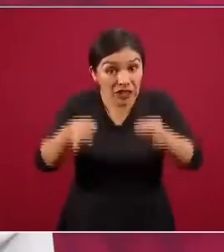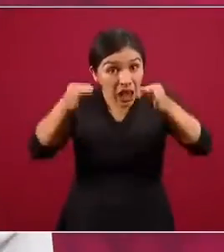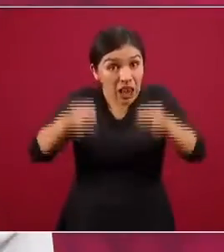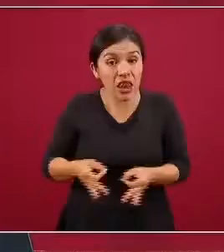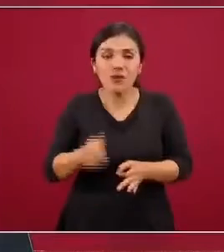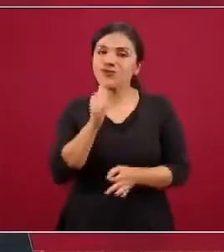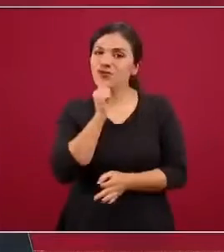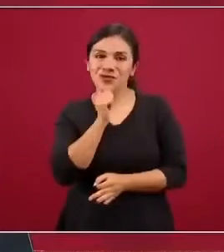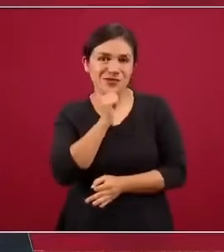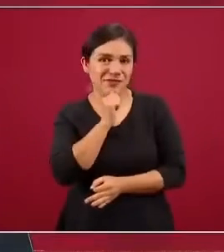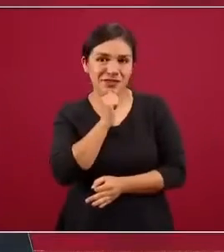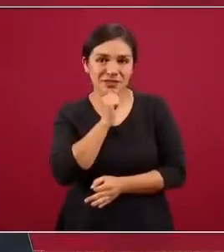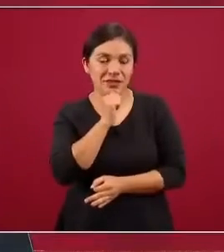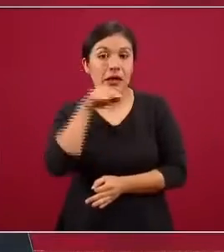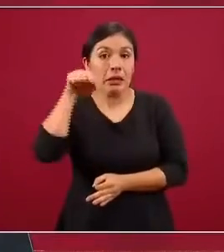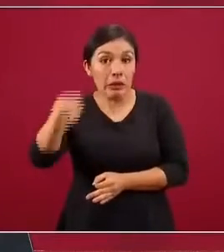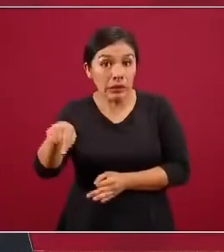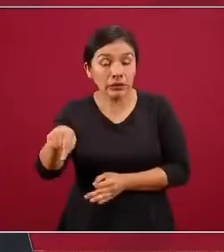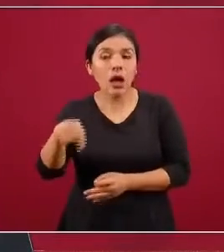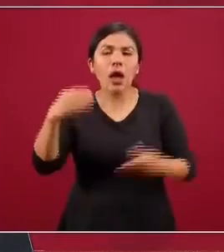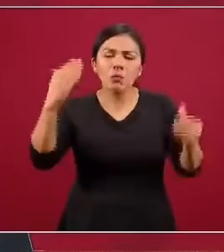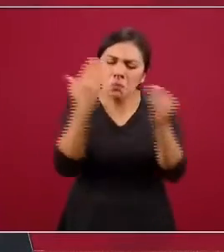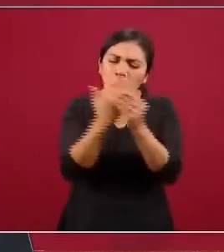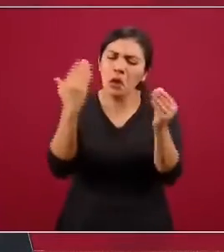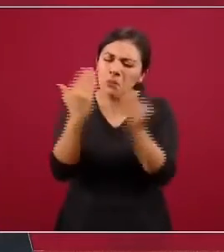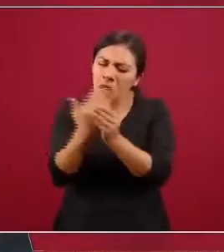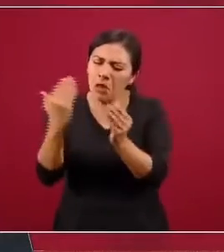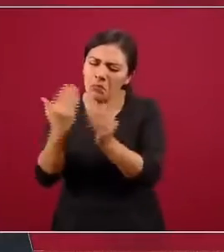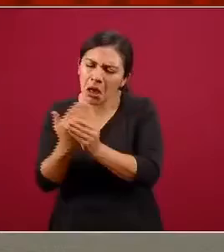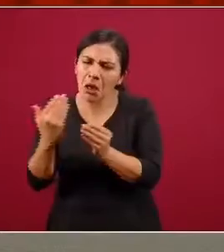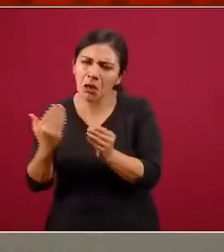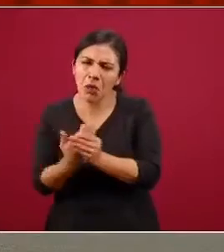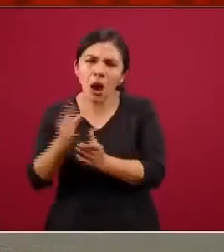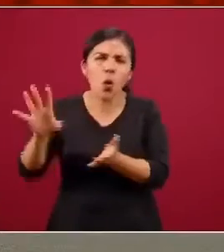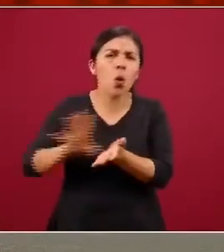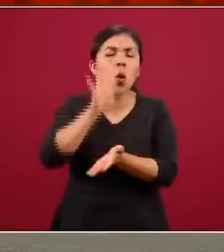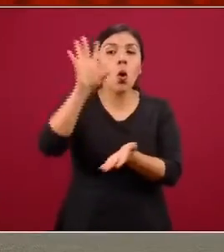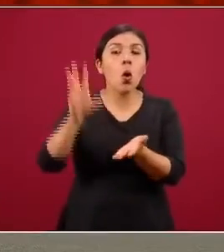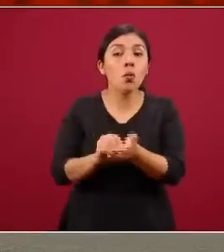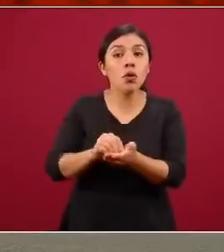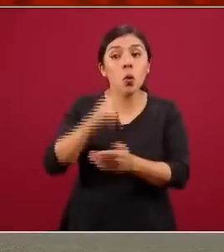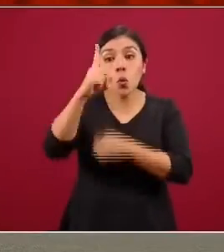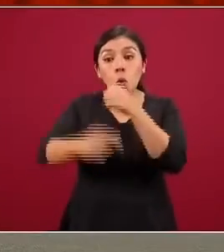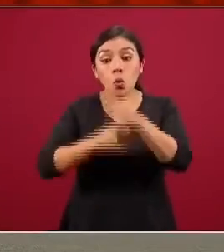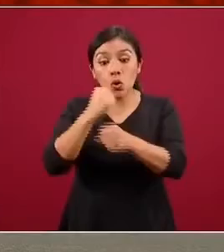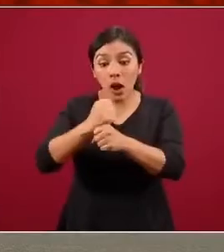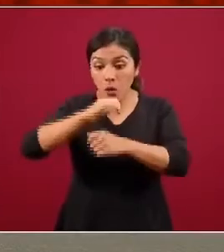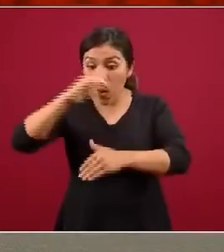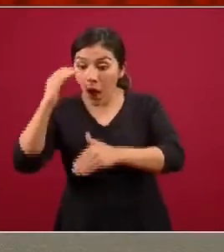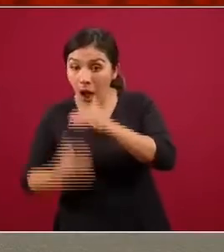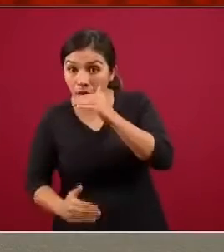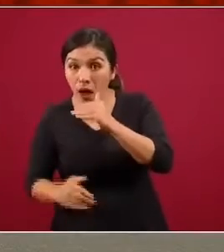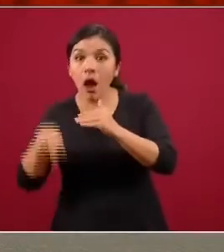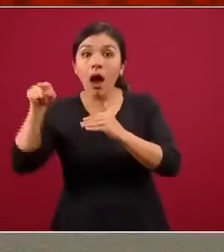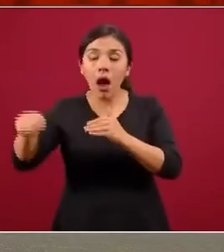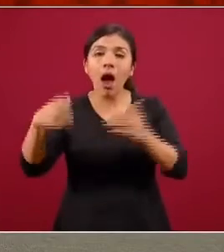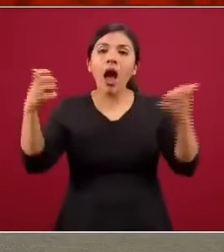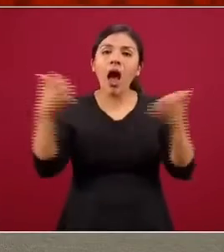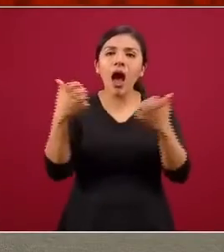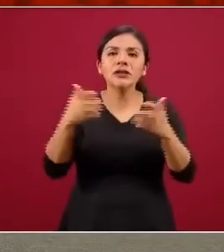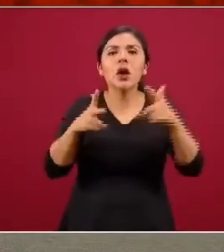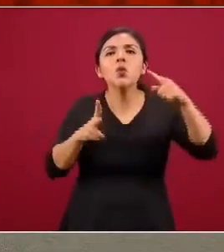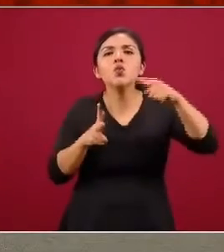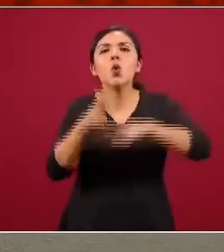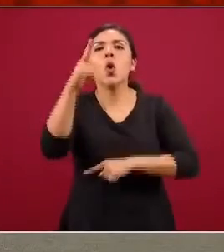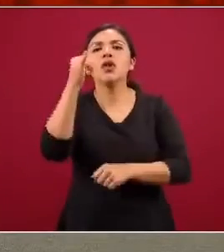todavía no son oficiales. Y esas las recopila, pero cuando llega el final del año, hace lo que se llama técnicamente